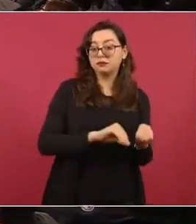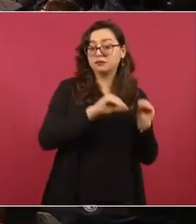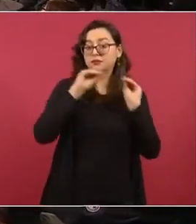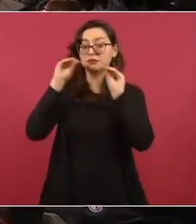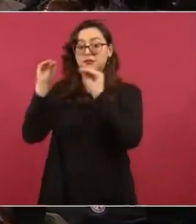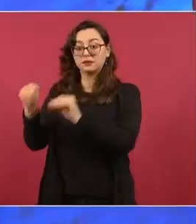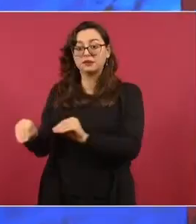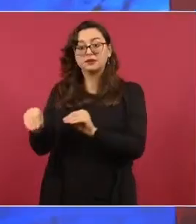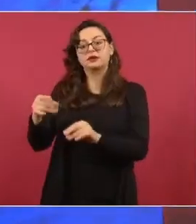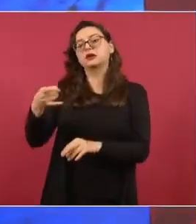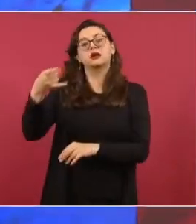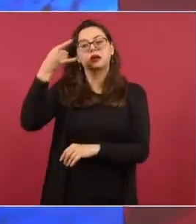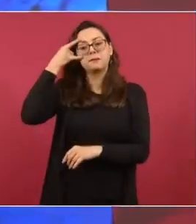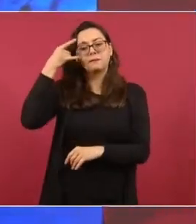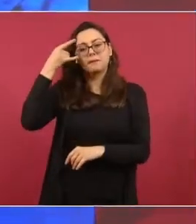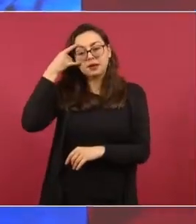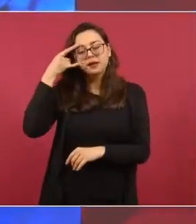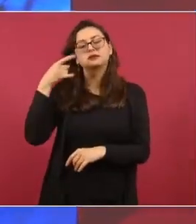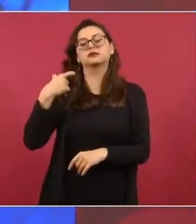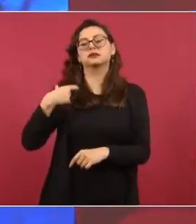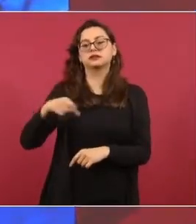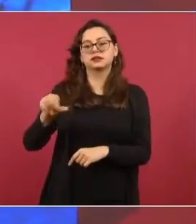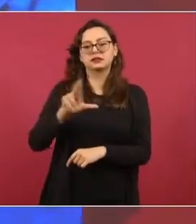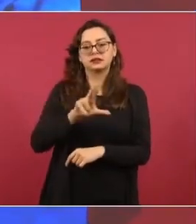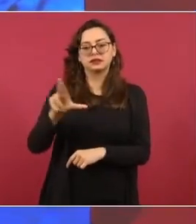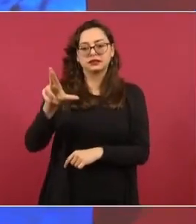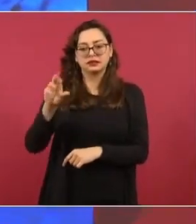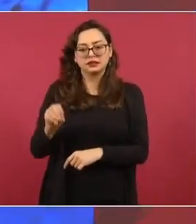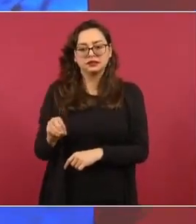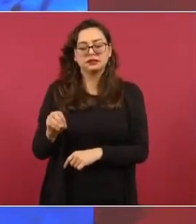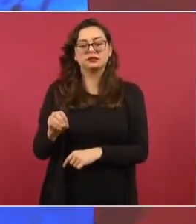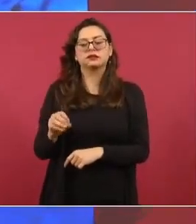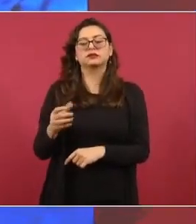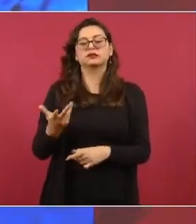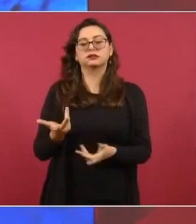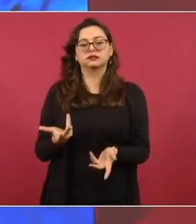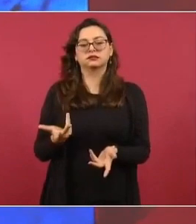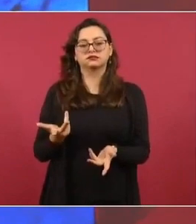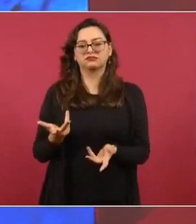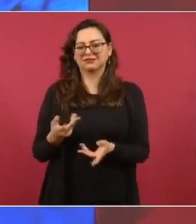Campeche, Quintana Roo. Aquí hay